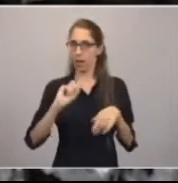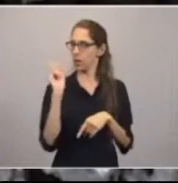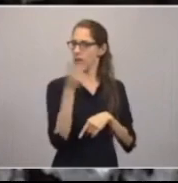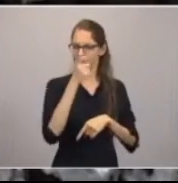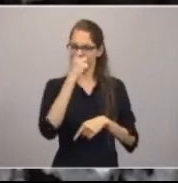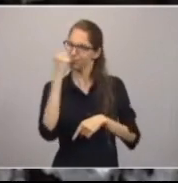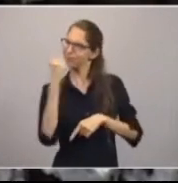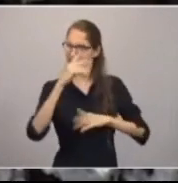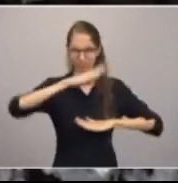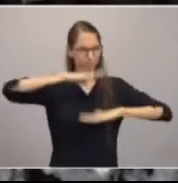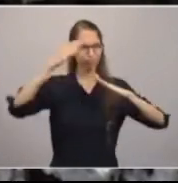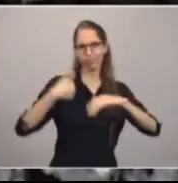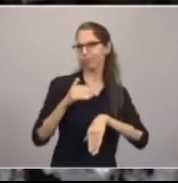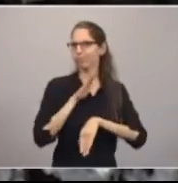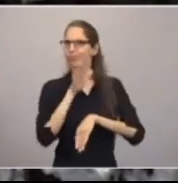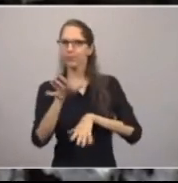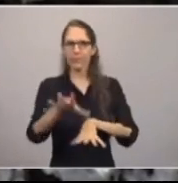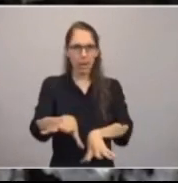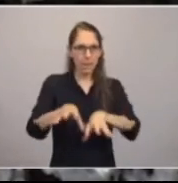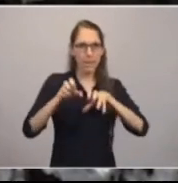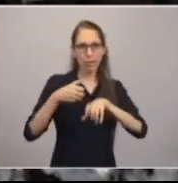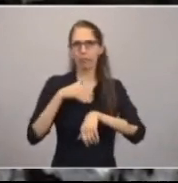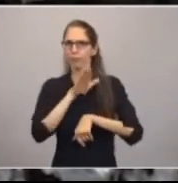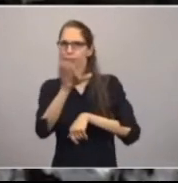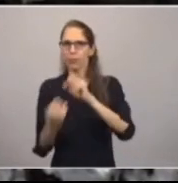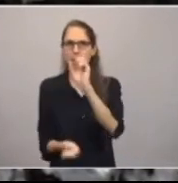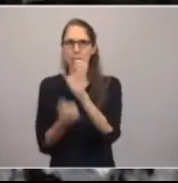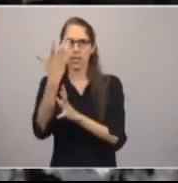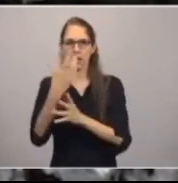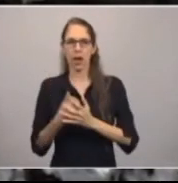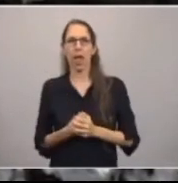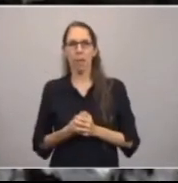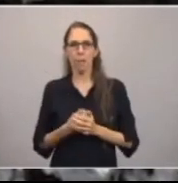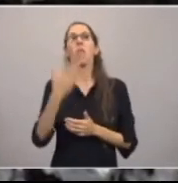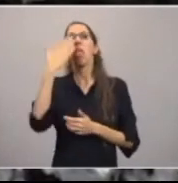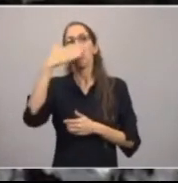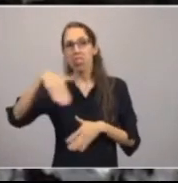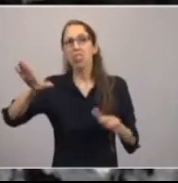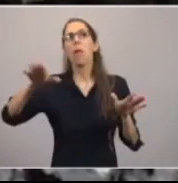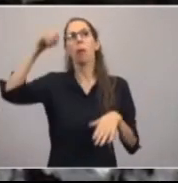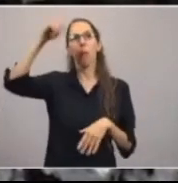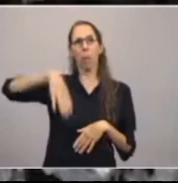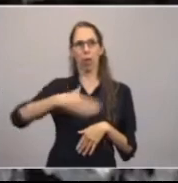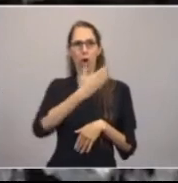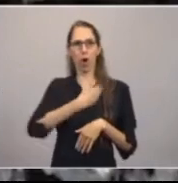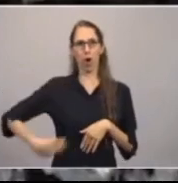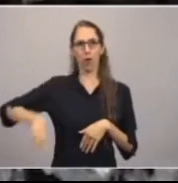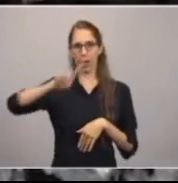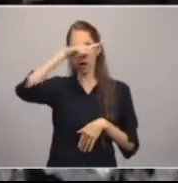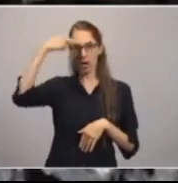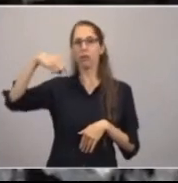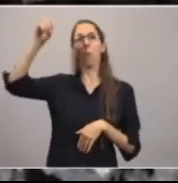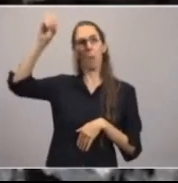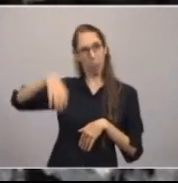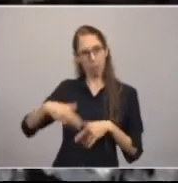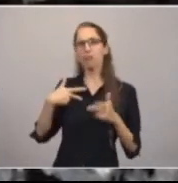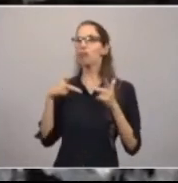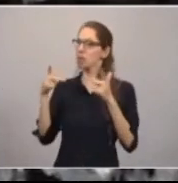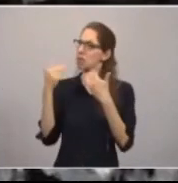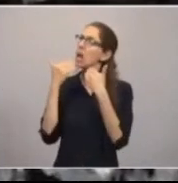Vinieron después autoridades del Gobierno Nacional. Yo agradecí la visita. Ahora, la verdad que le hicimos un pedido al Gobierno